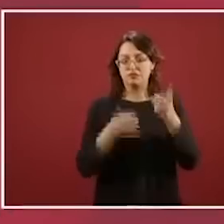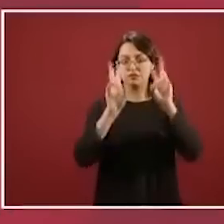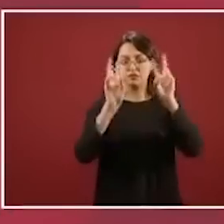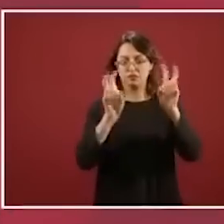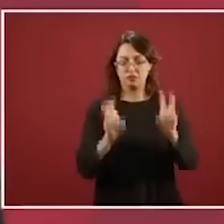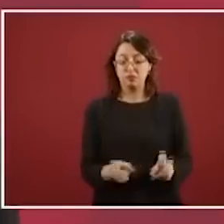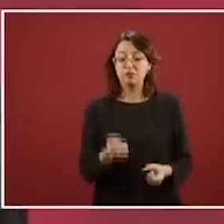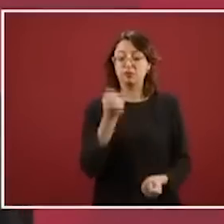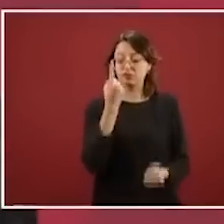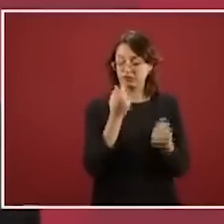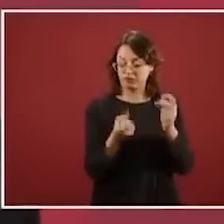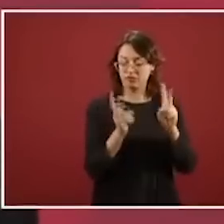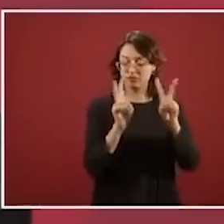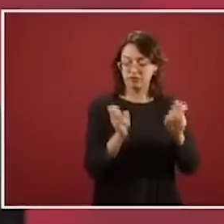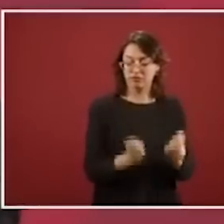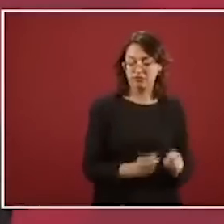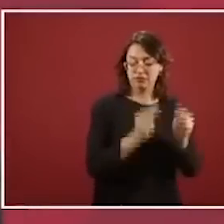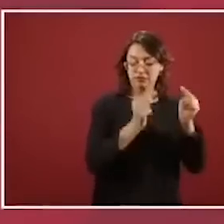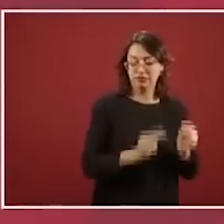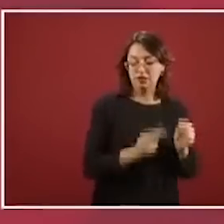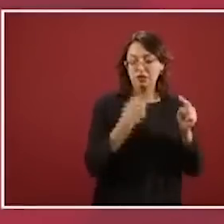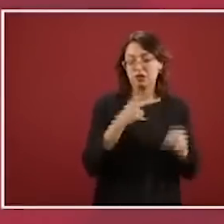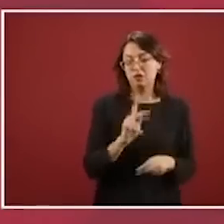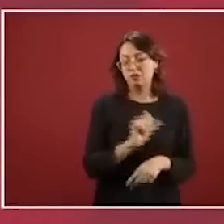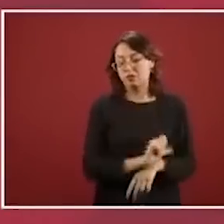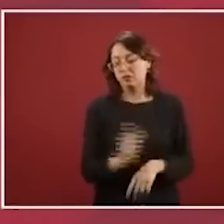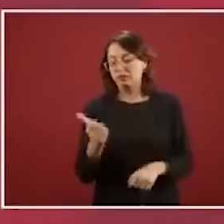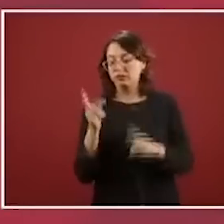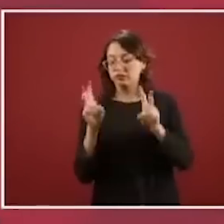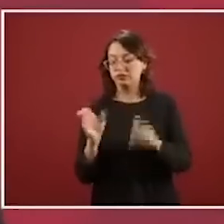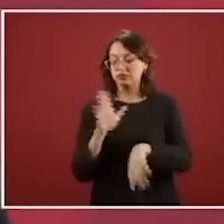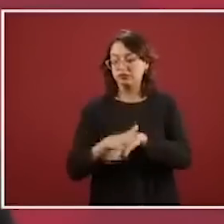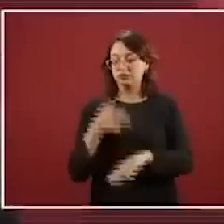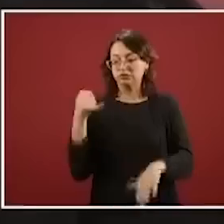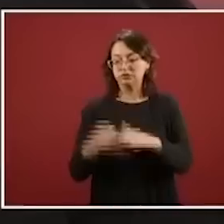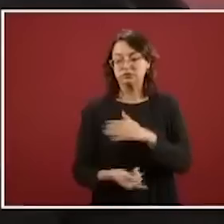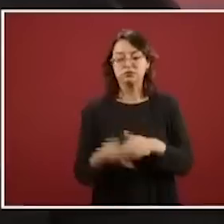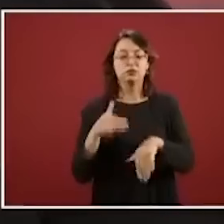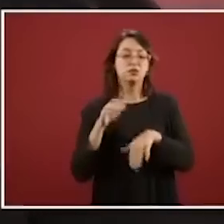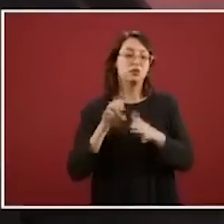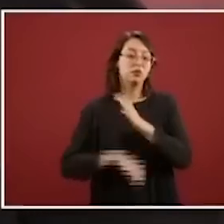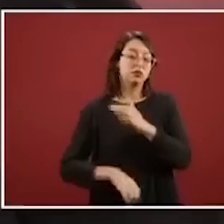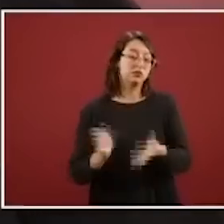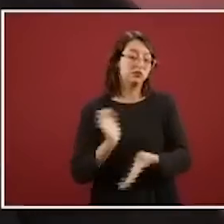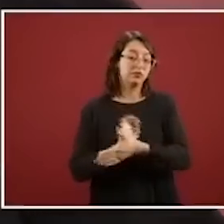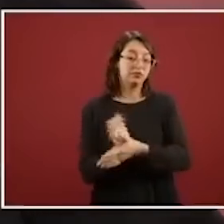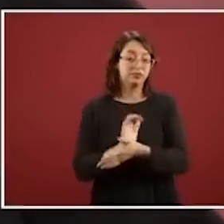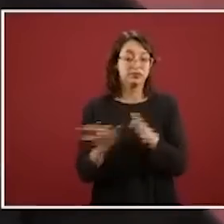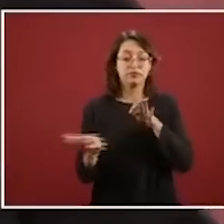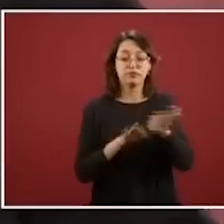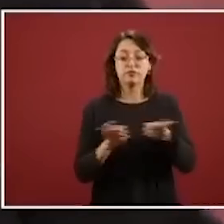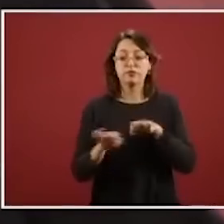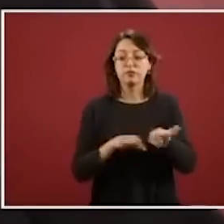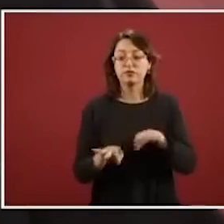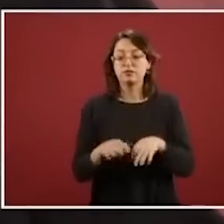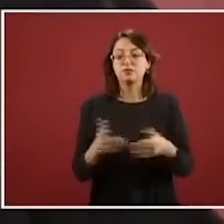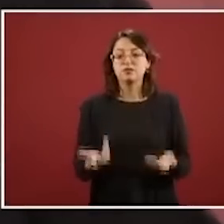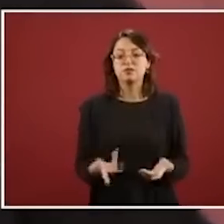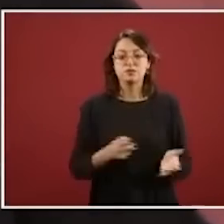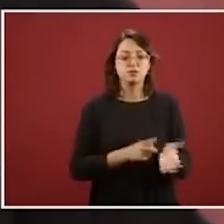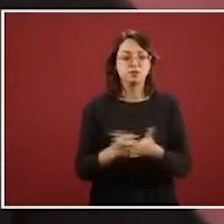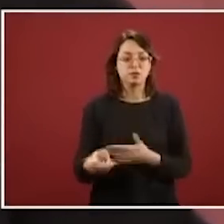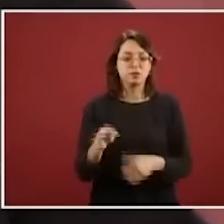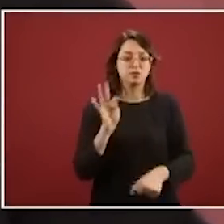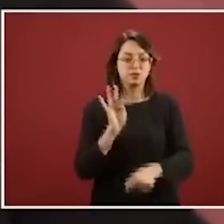serán comerciales, pero habrá otras cosas como discriminación laboral, que no es comercial, es otra cosa. Cómo garantizas los